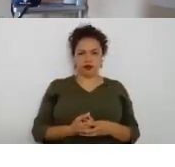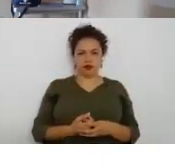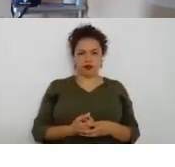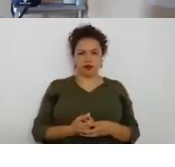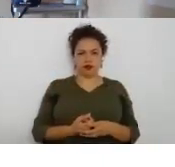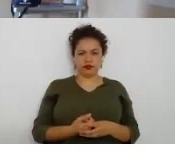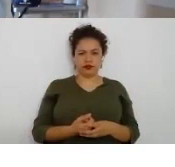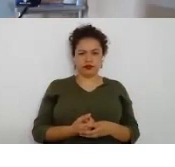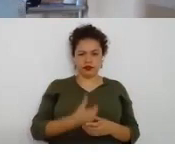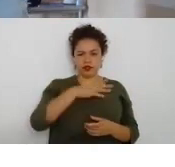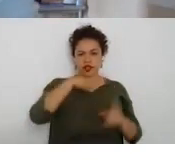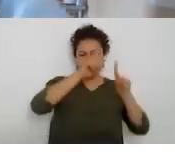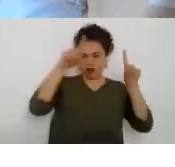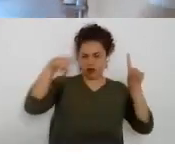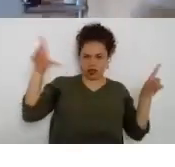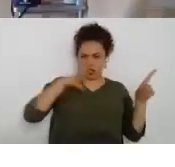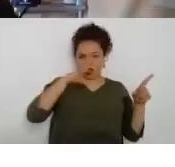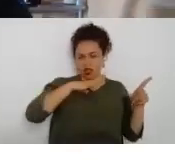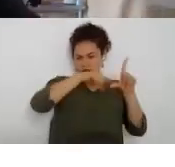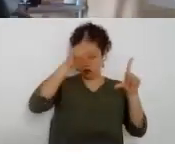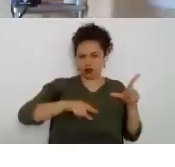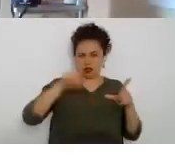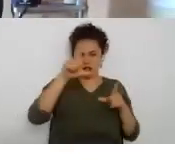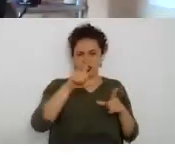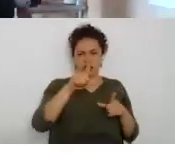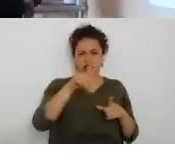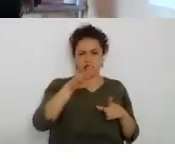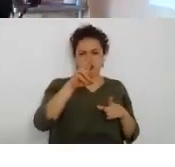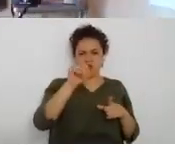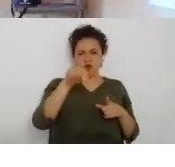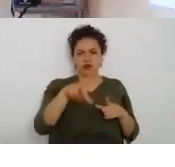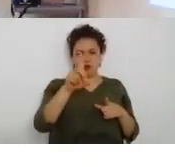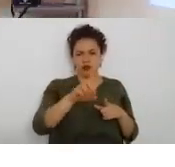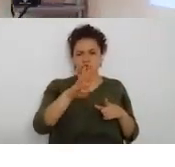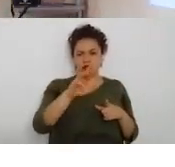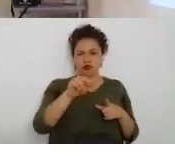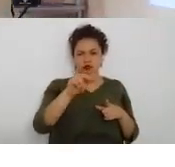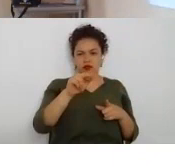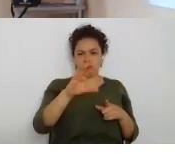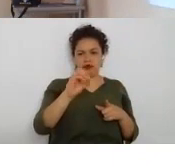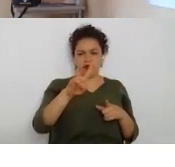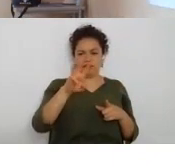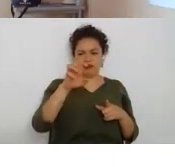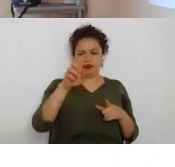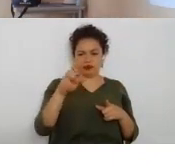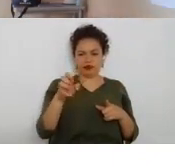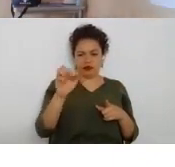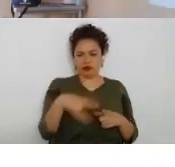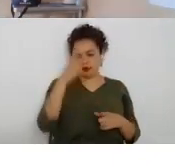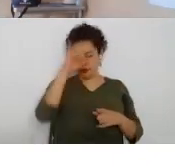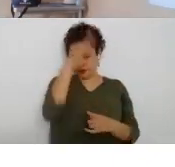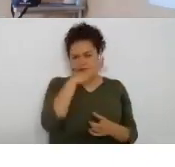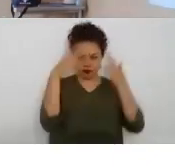hay un gráfico que se llama gráfico de Long Brother. Como podemos apreciar en la imagen, aquí lo que va a ir